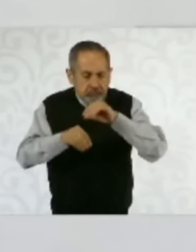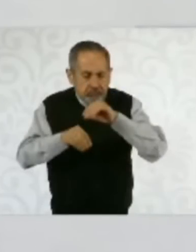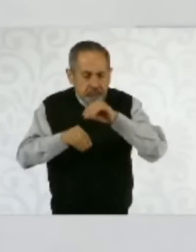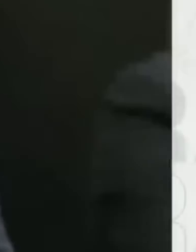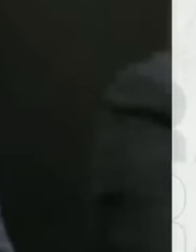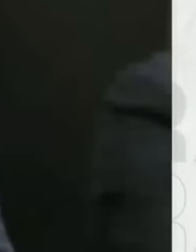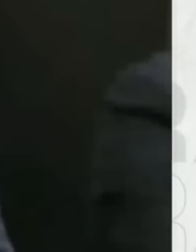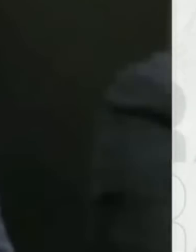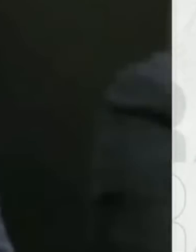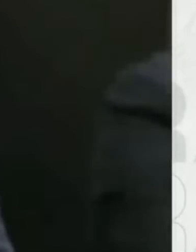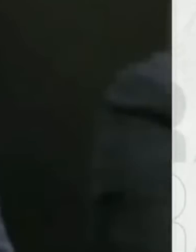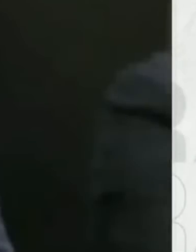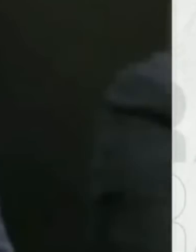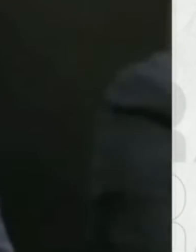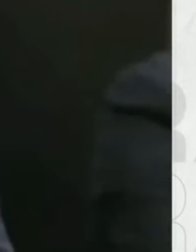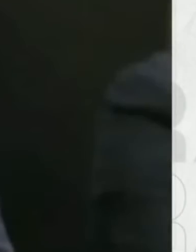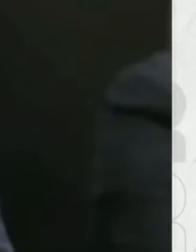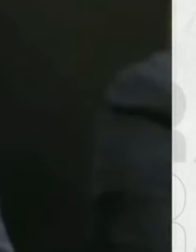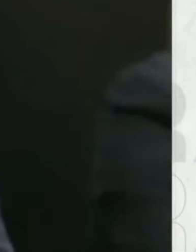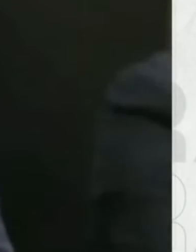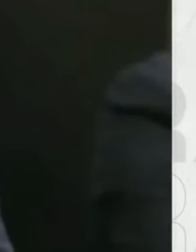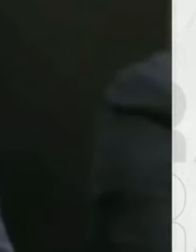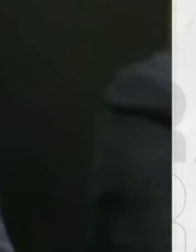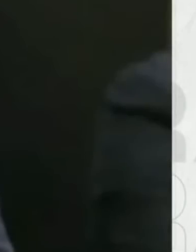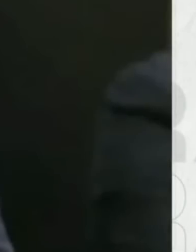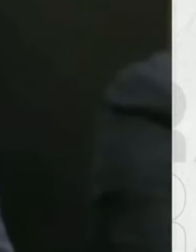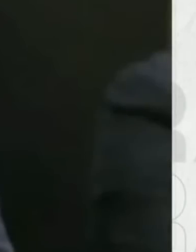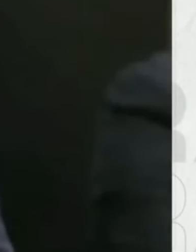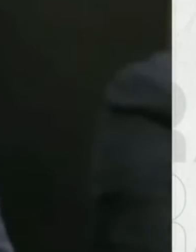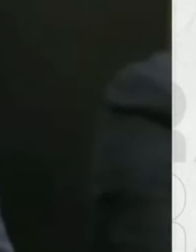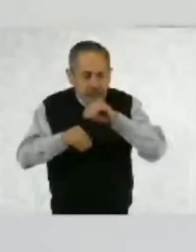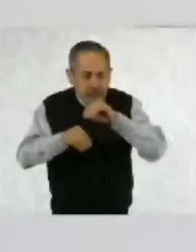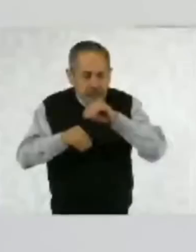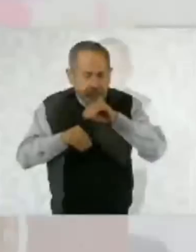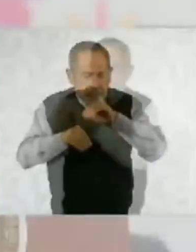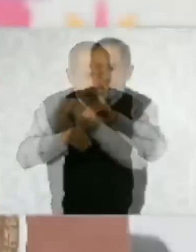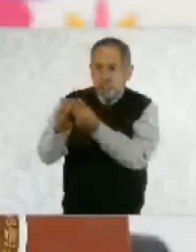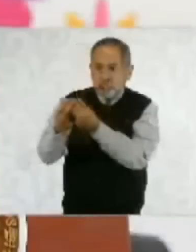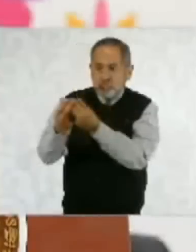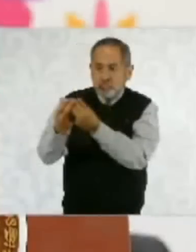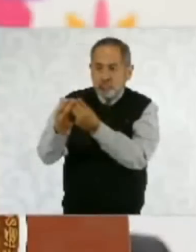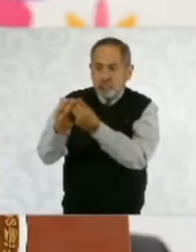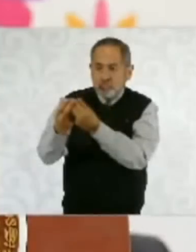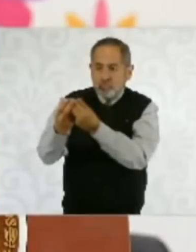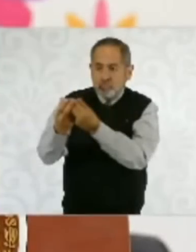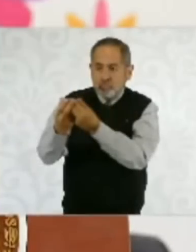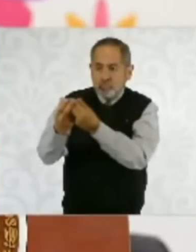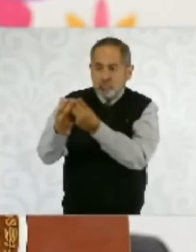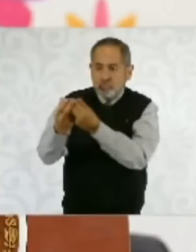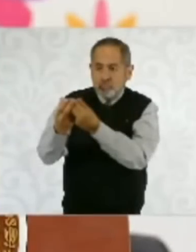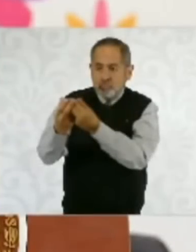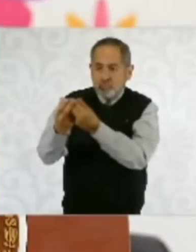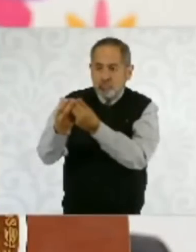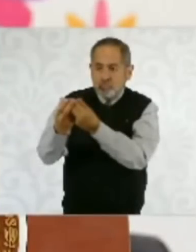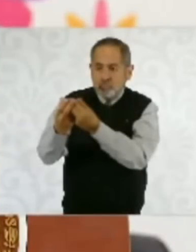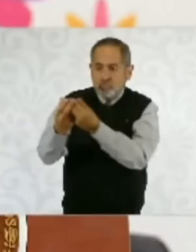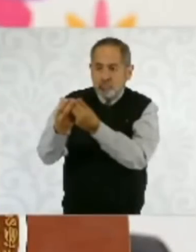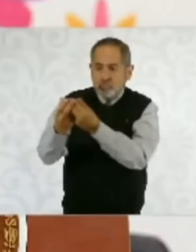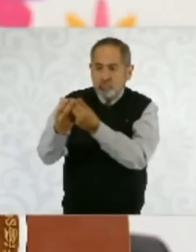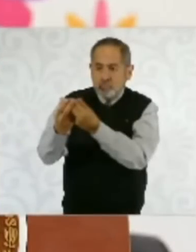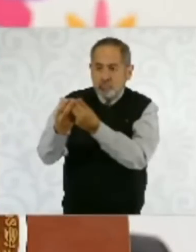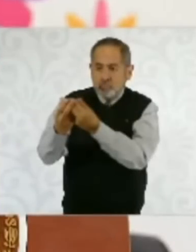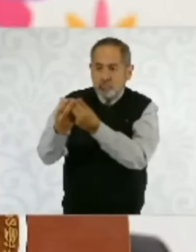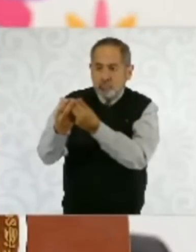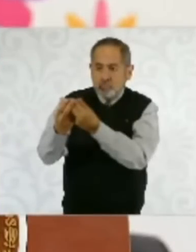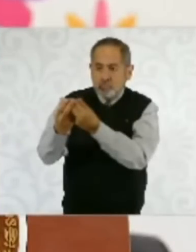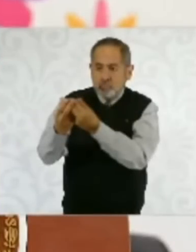habla de la necesidad, pues, de eliminar por fin